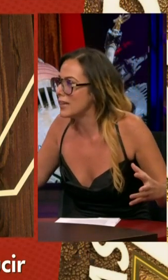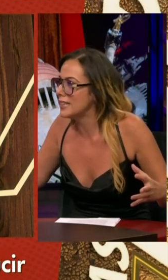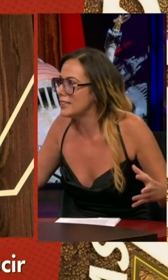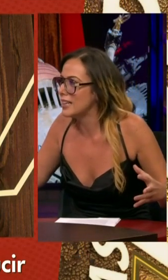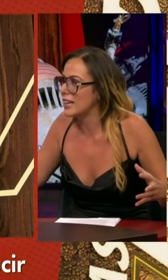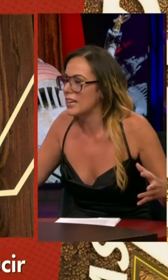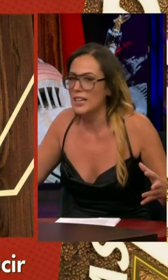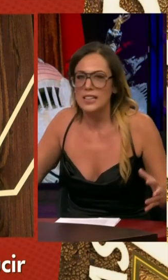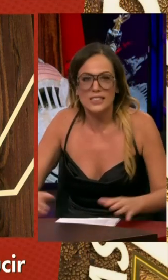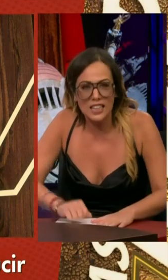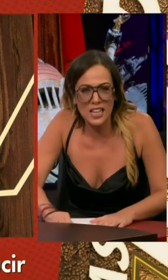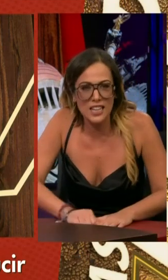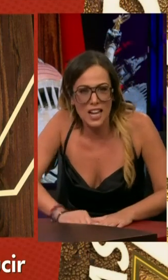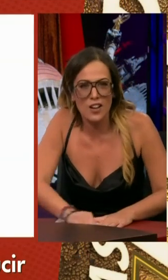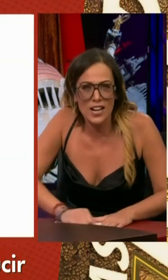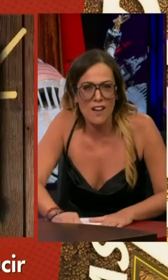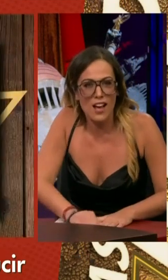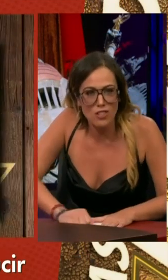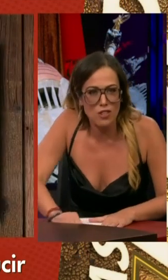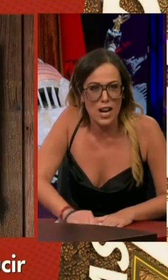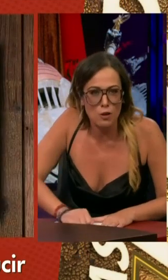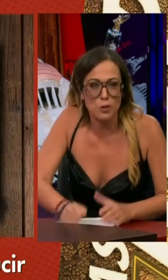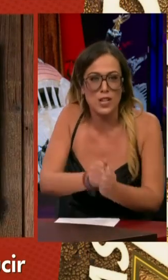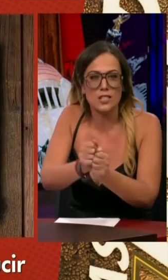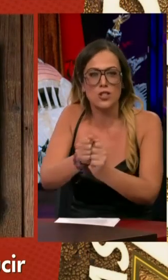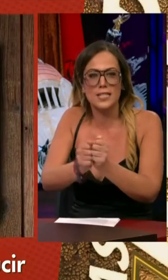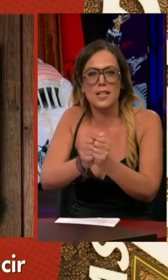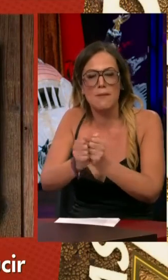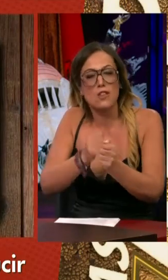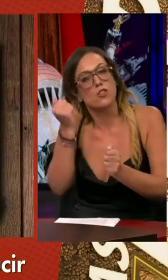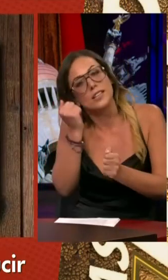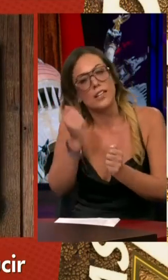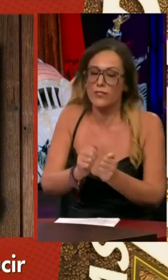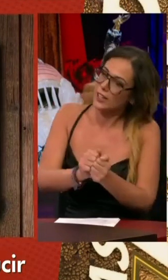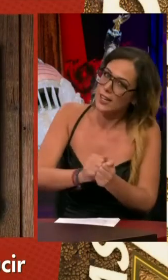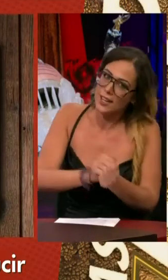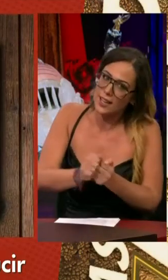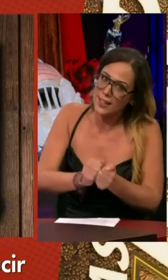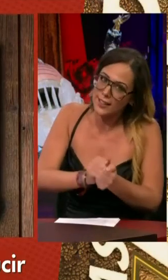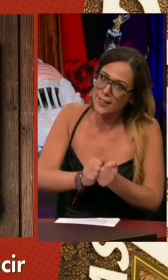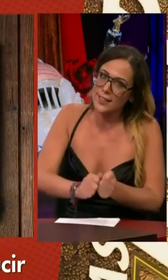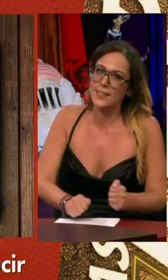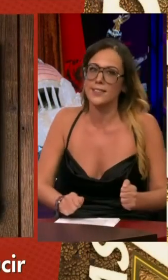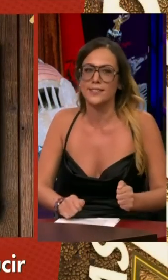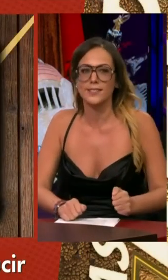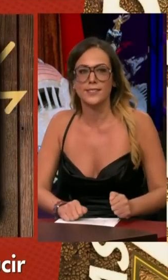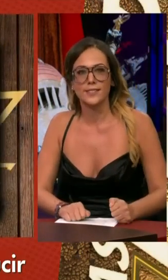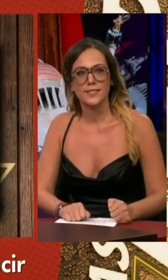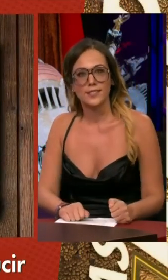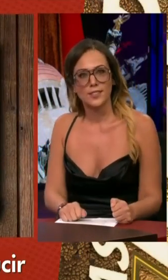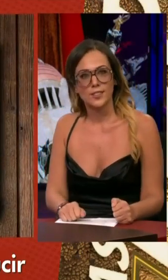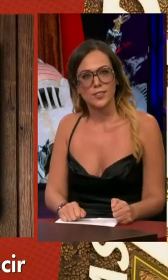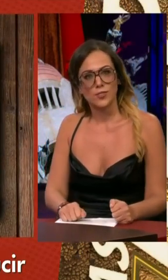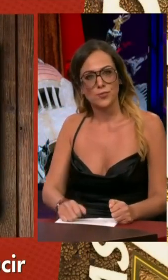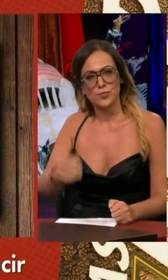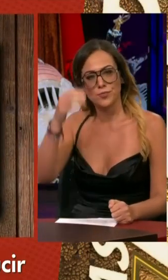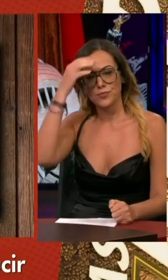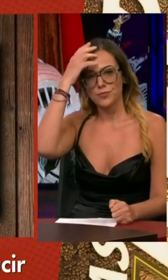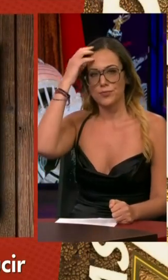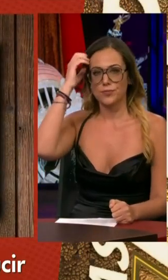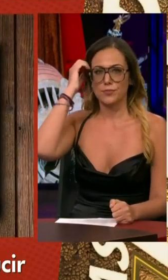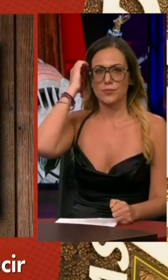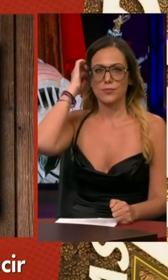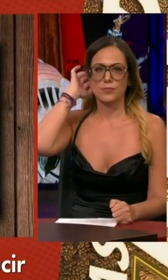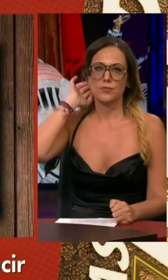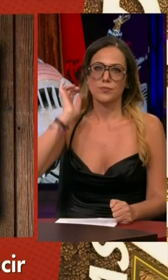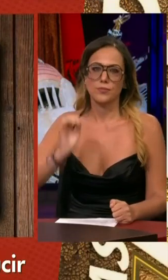teléfono, imagínate. Pues estaban chismeando por teléfono, sí, lavando, claro, la ropa. Lavando la ropa, los calzones en el baño con el teléfono. Que, bueno, así es. Esto sucedió después de una